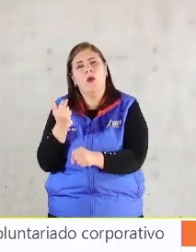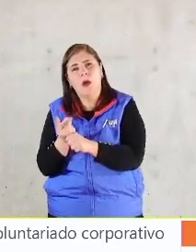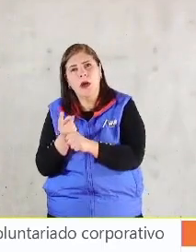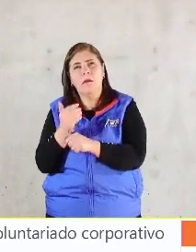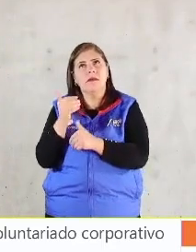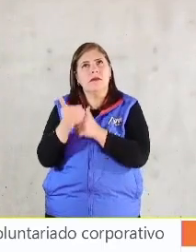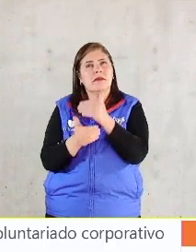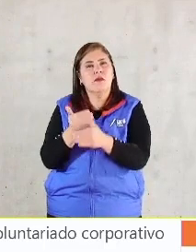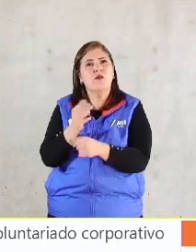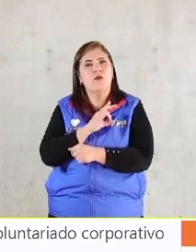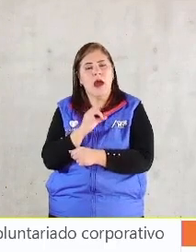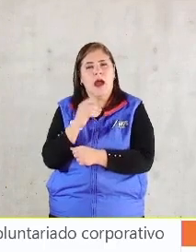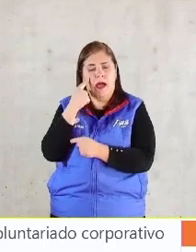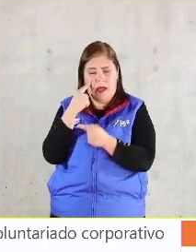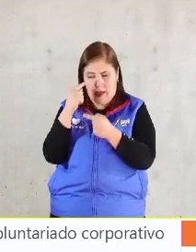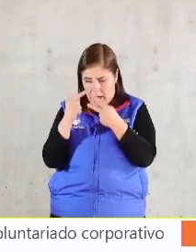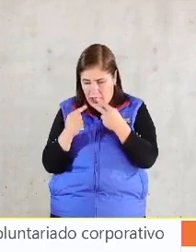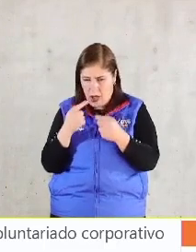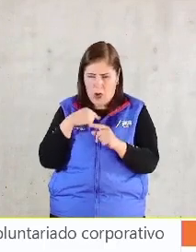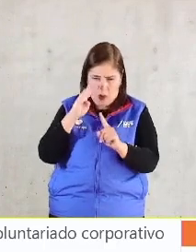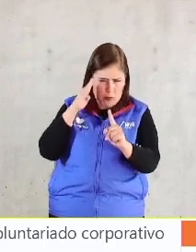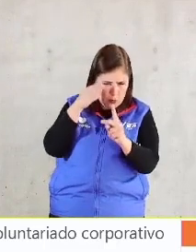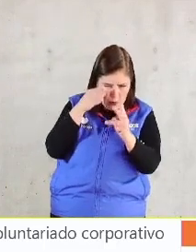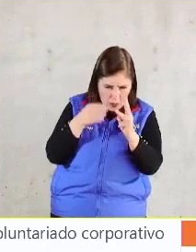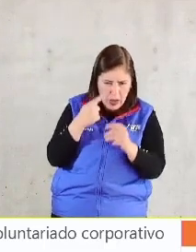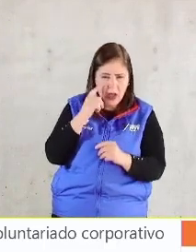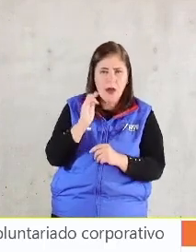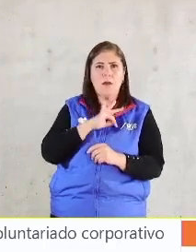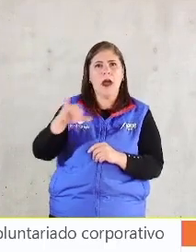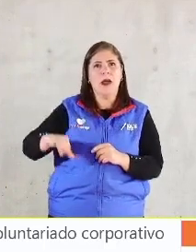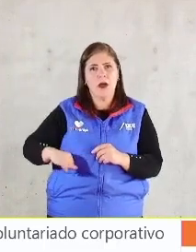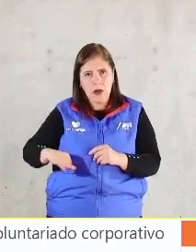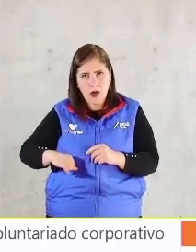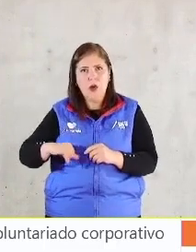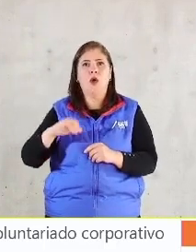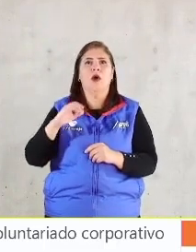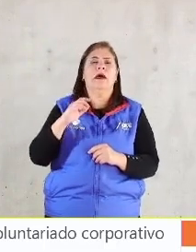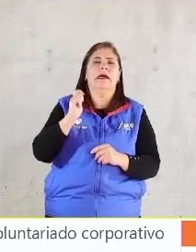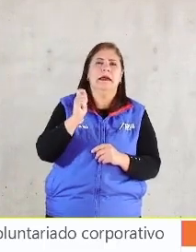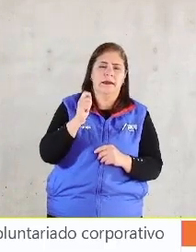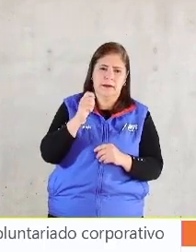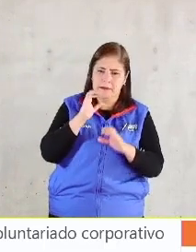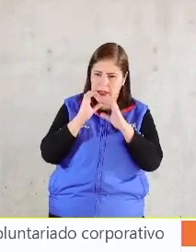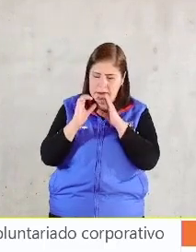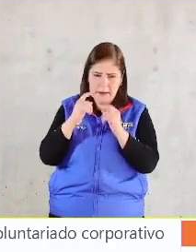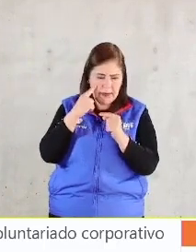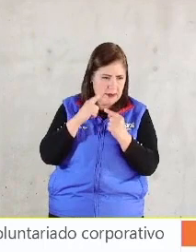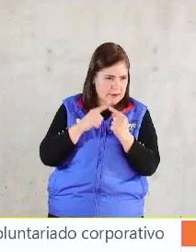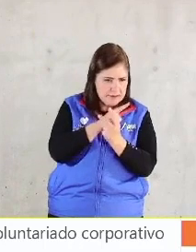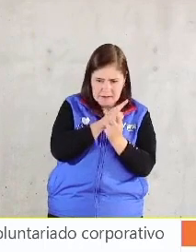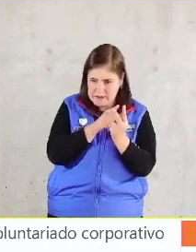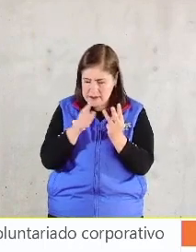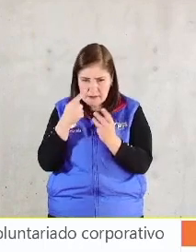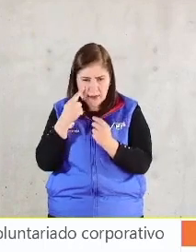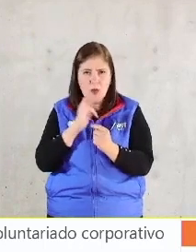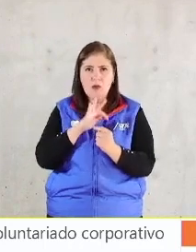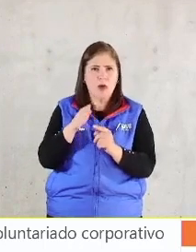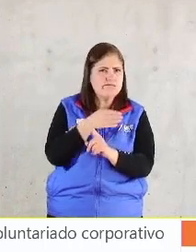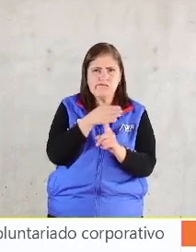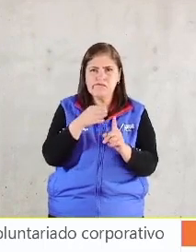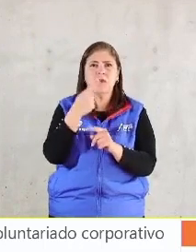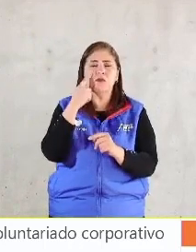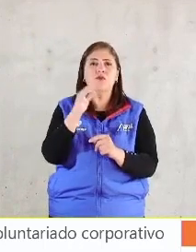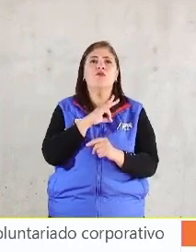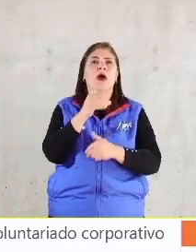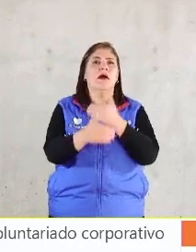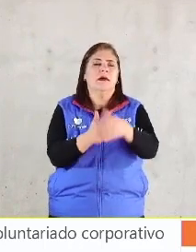los motivos, definen bien sus grupos de interés, alinean con los ODS, comunican y hacen mapas de rutas. ¿En dónde empiezan a